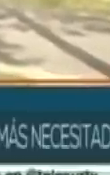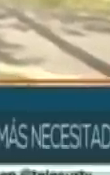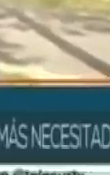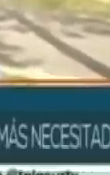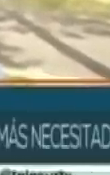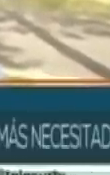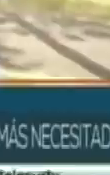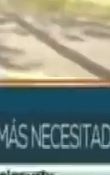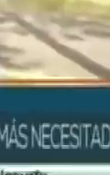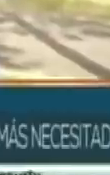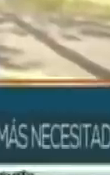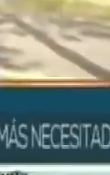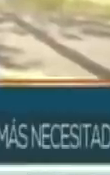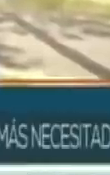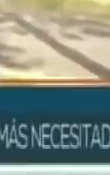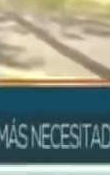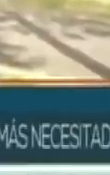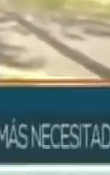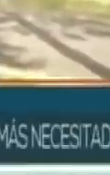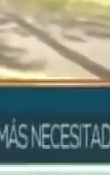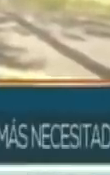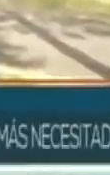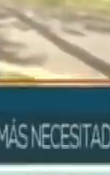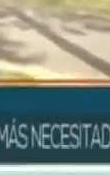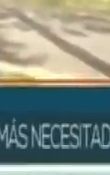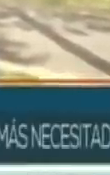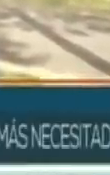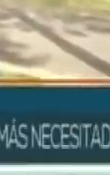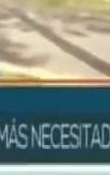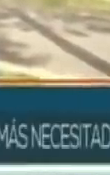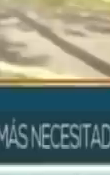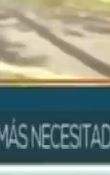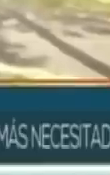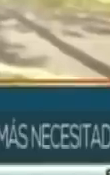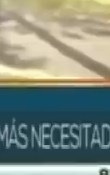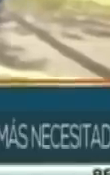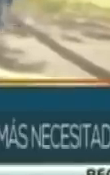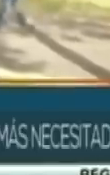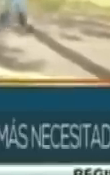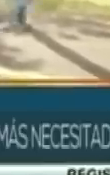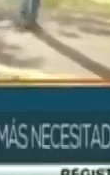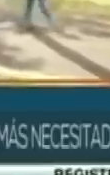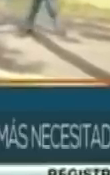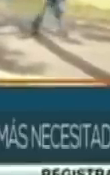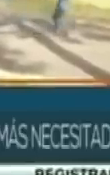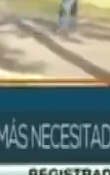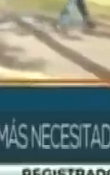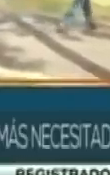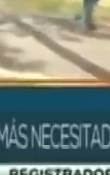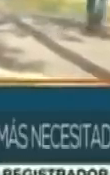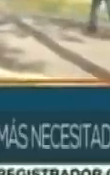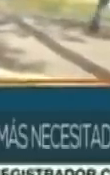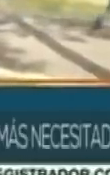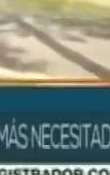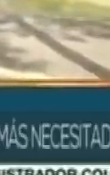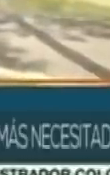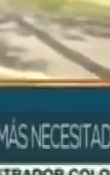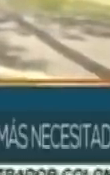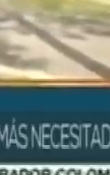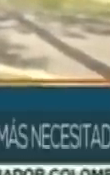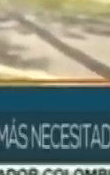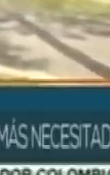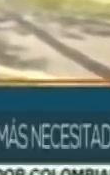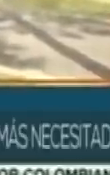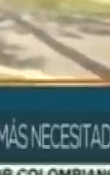donaciones de alimentos en este periodo de crisis en Brasil, por este gobierno que nos llevó de nuevo al mapa del hambre y